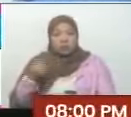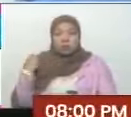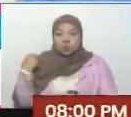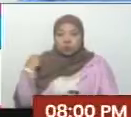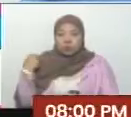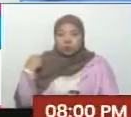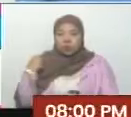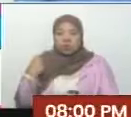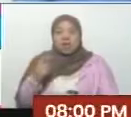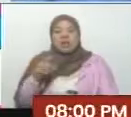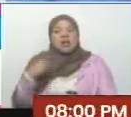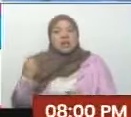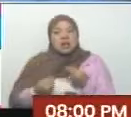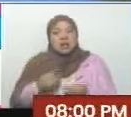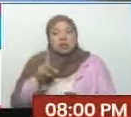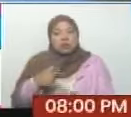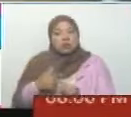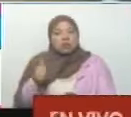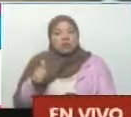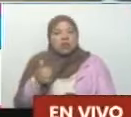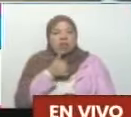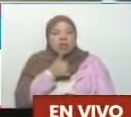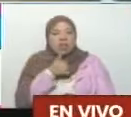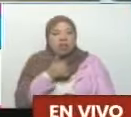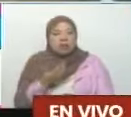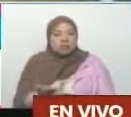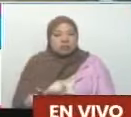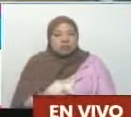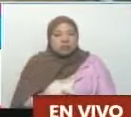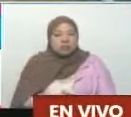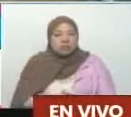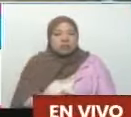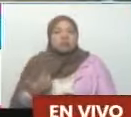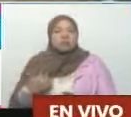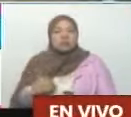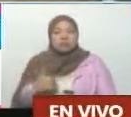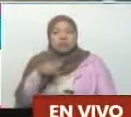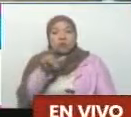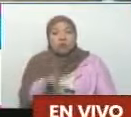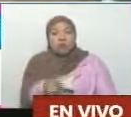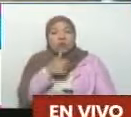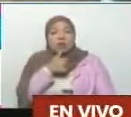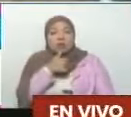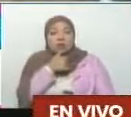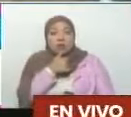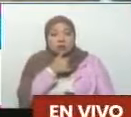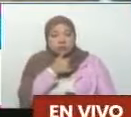¿quién creó el 1x10 del buen gobierno? Los patarucos. Yo se lo digo a la gente.